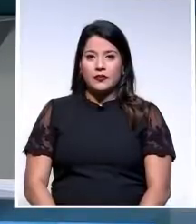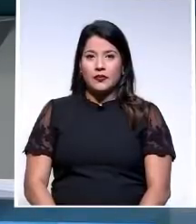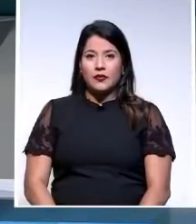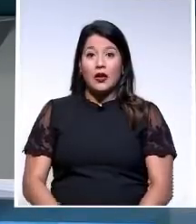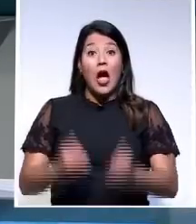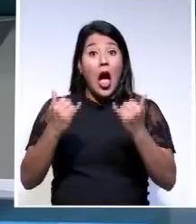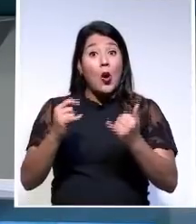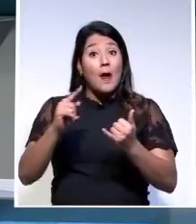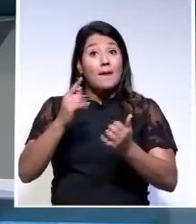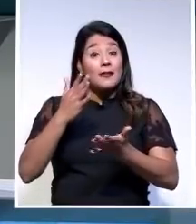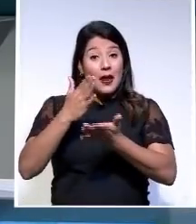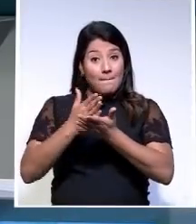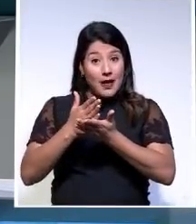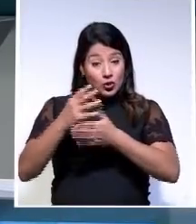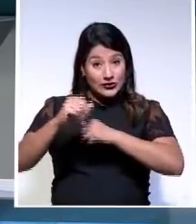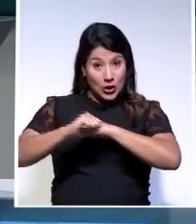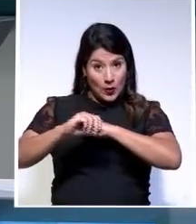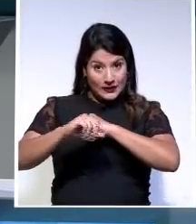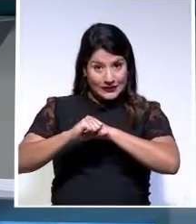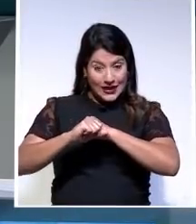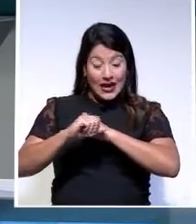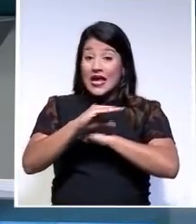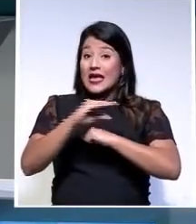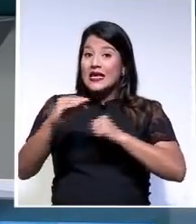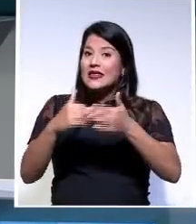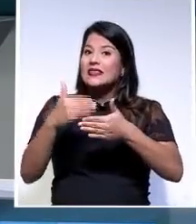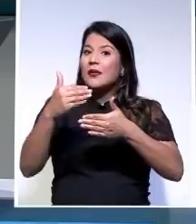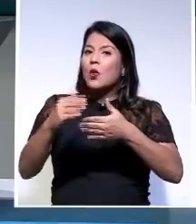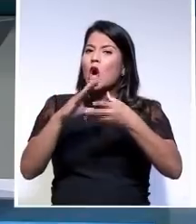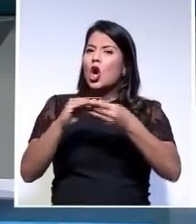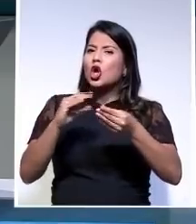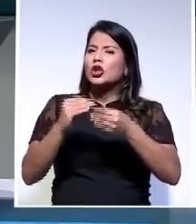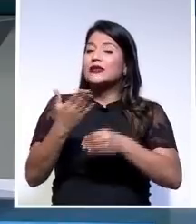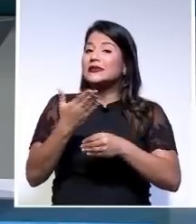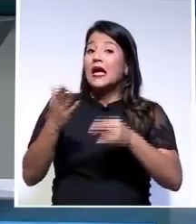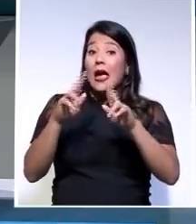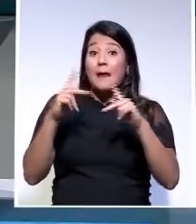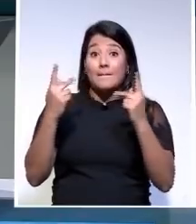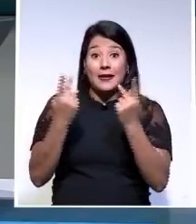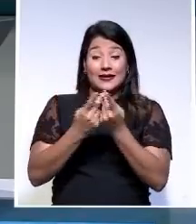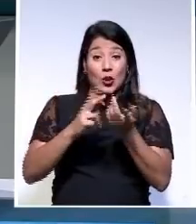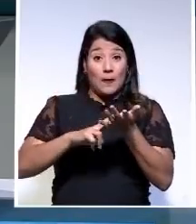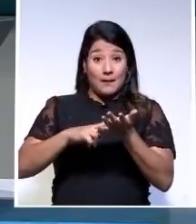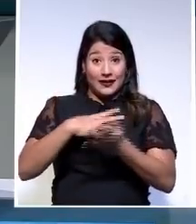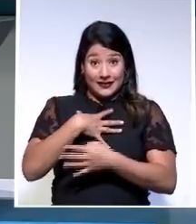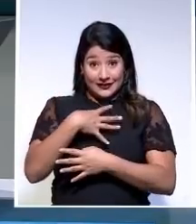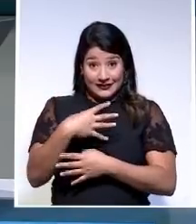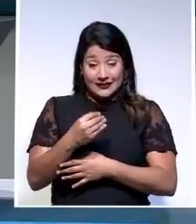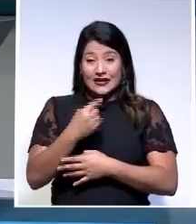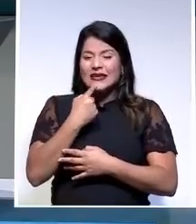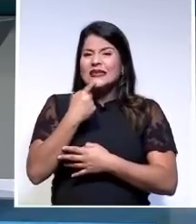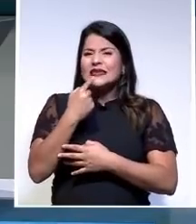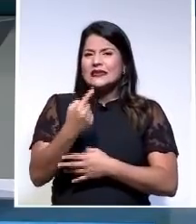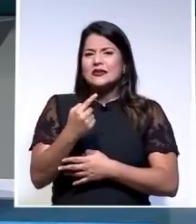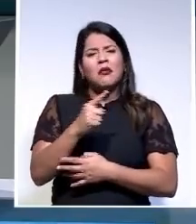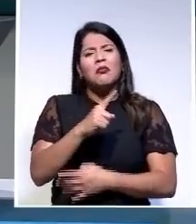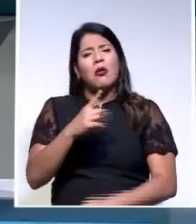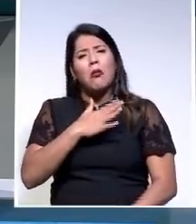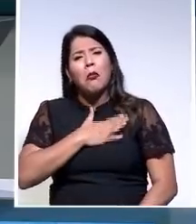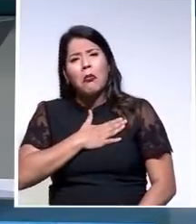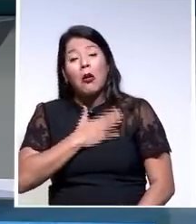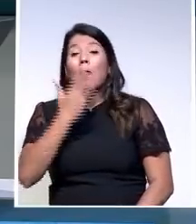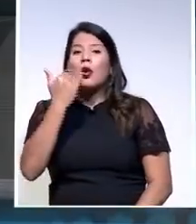Vamos a hacer nuestra primera pausa comercial y al volver les contamos que el Partido de Liberación Nacional aseguran no lamentar la